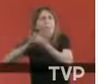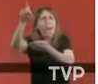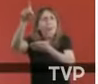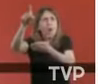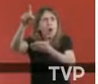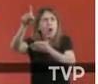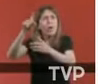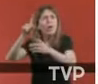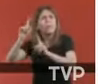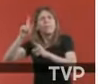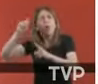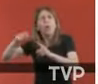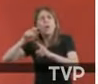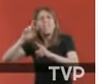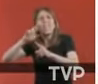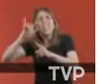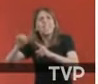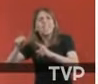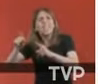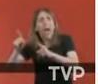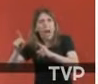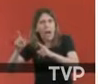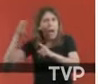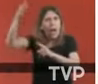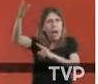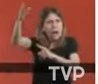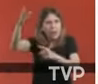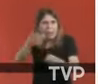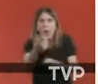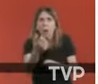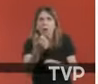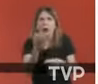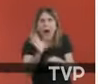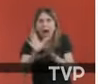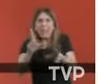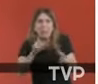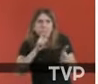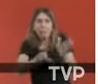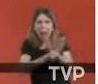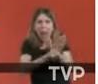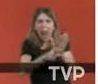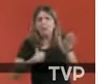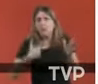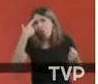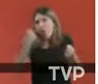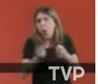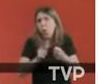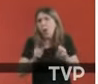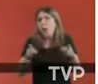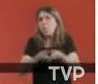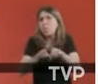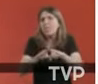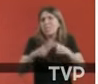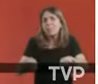Griesa fallecido. Eso es una pérdida de soberanía inconcebible. No estoy de acuerdo que se haya repetido el plan